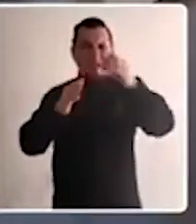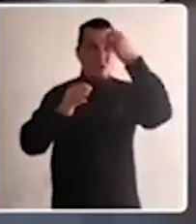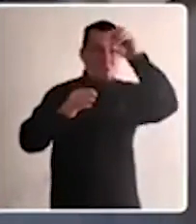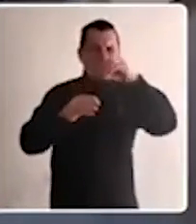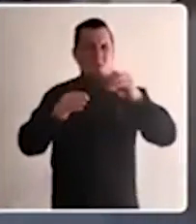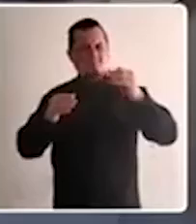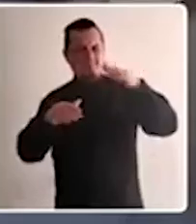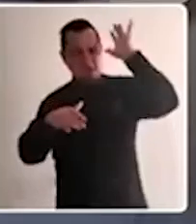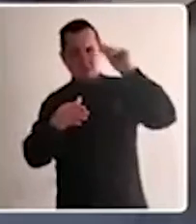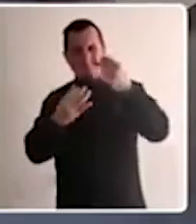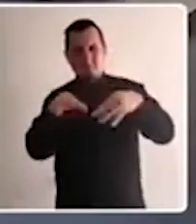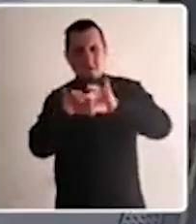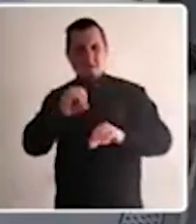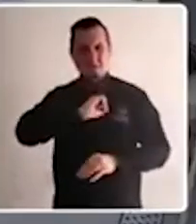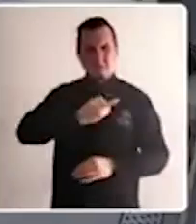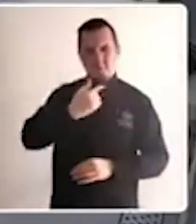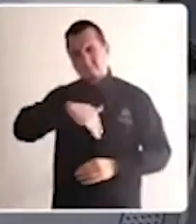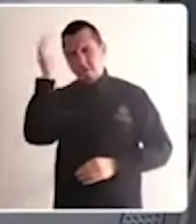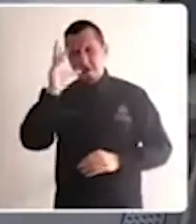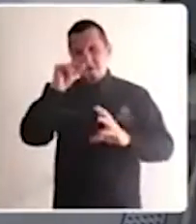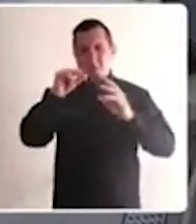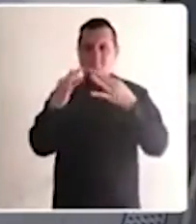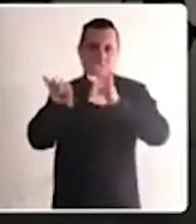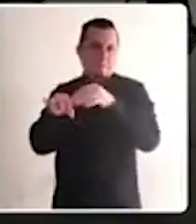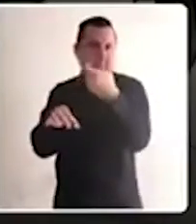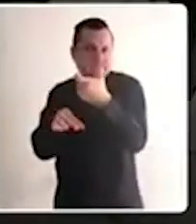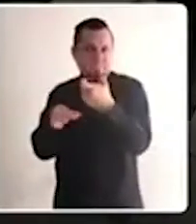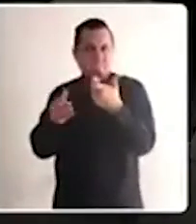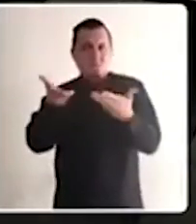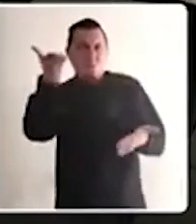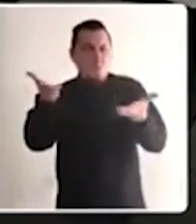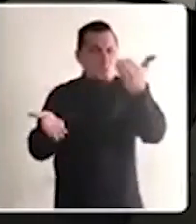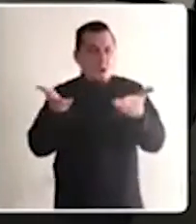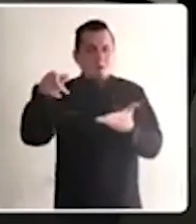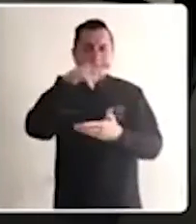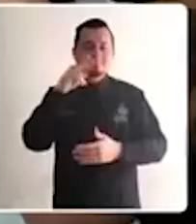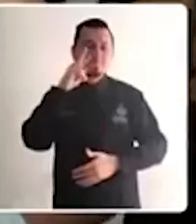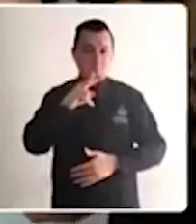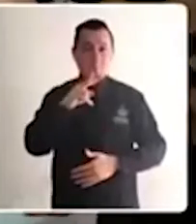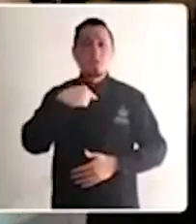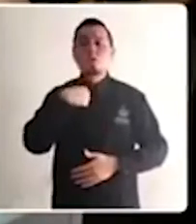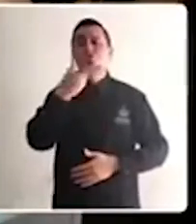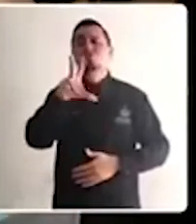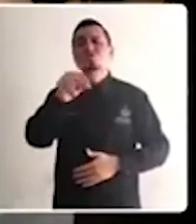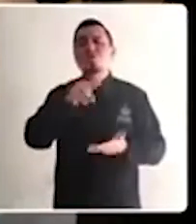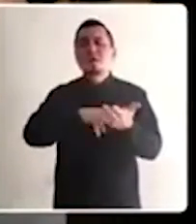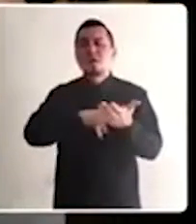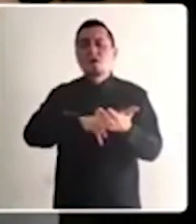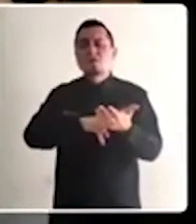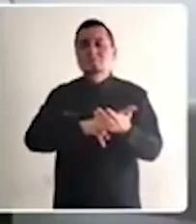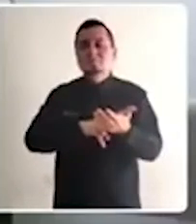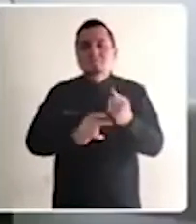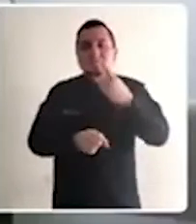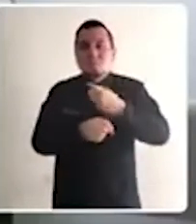en torno a que si es más importante la salud o que si es más importante la economía. Por supuesto, ambas son importantes, pero hoy